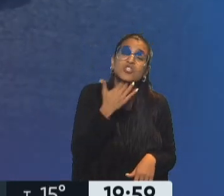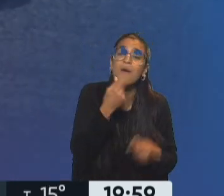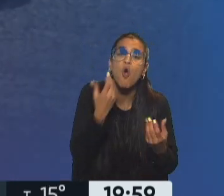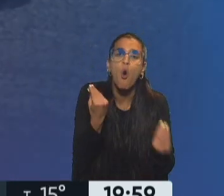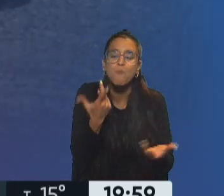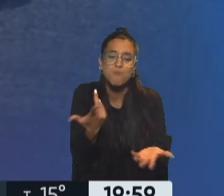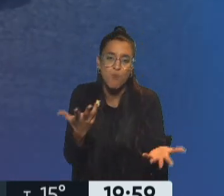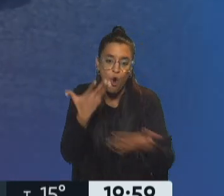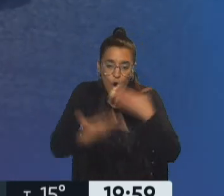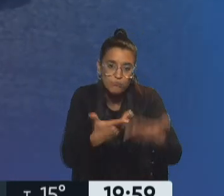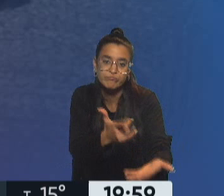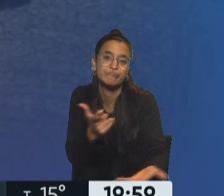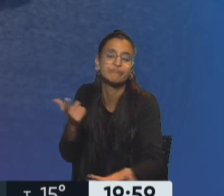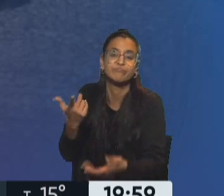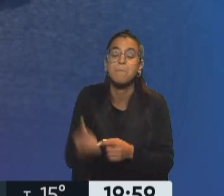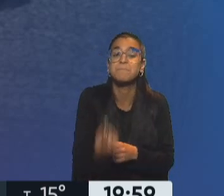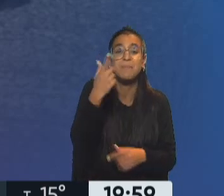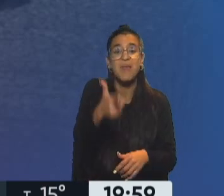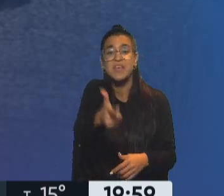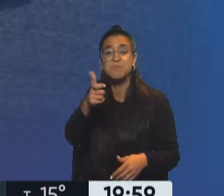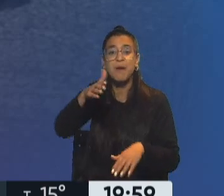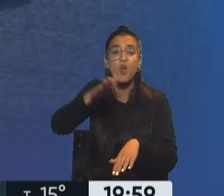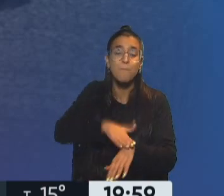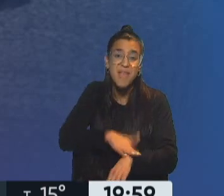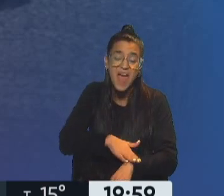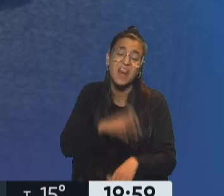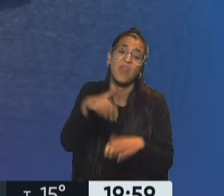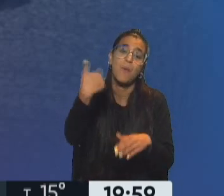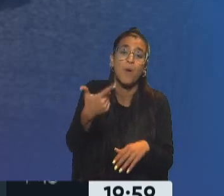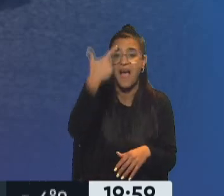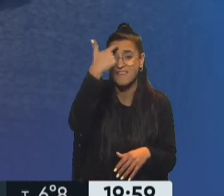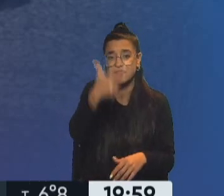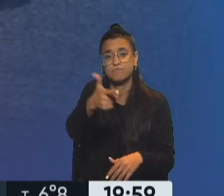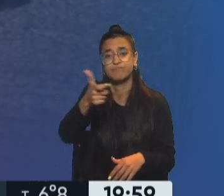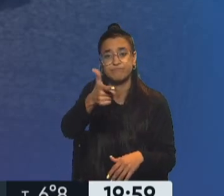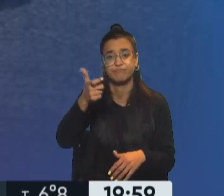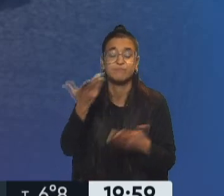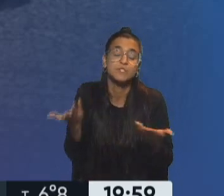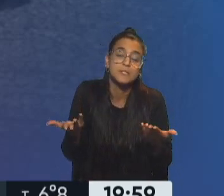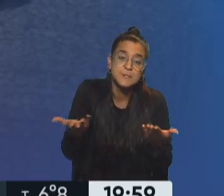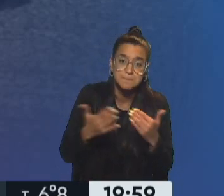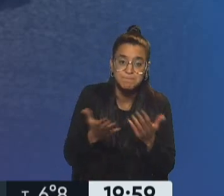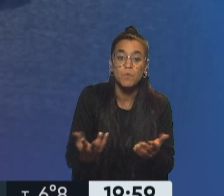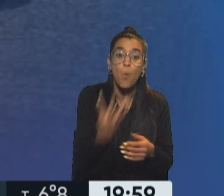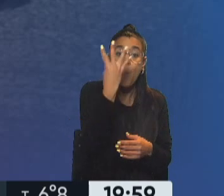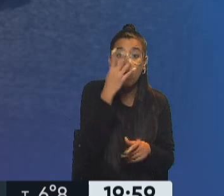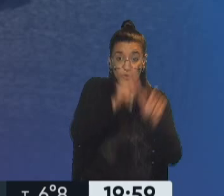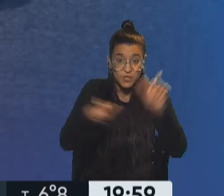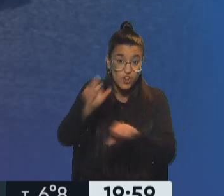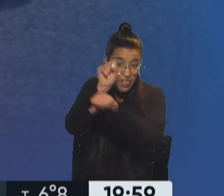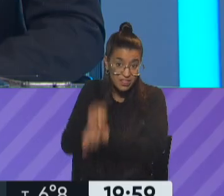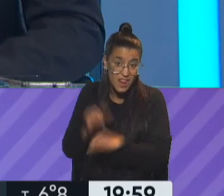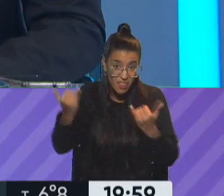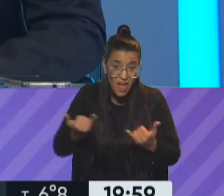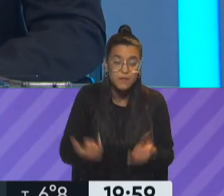secuencia, pero podría inferir que el primer disparo fue en la, sí, pierna y los otros dos fueron en la cabeza. ¿Qué es lo que se... Ah, bueno, hay cuatro personas detenidas,